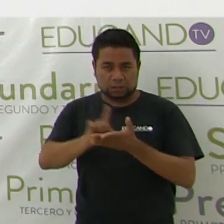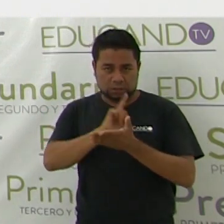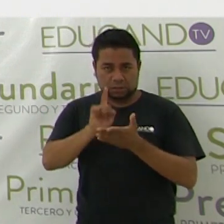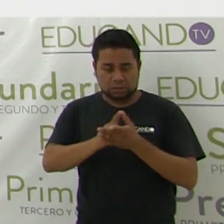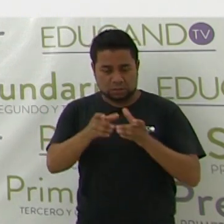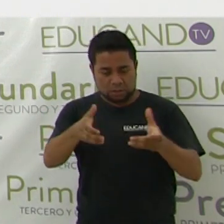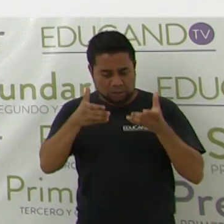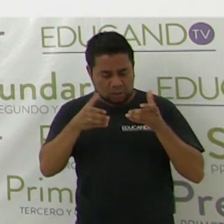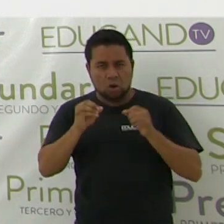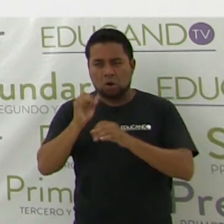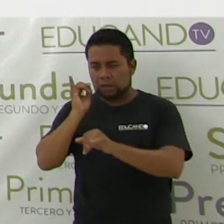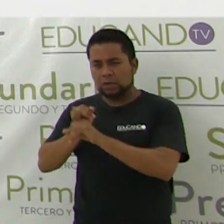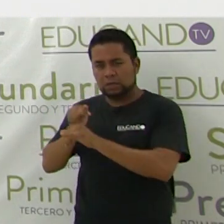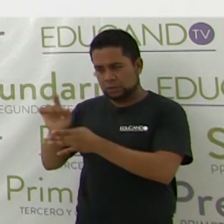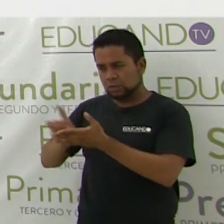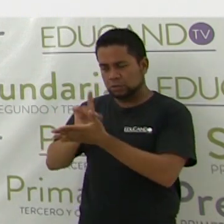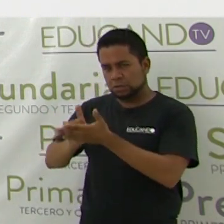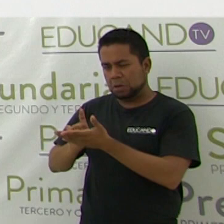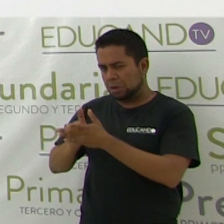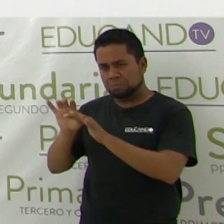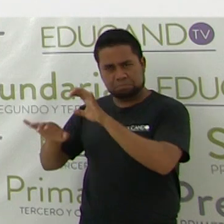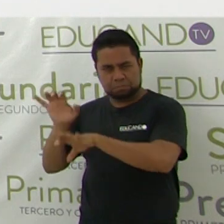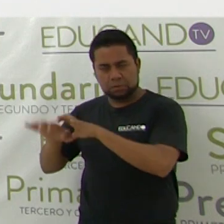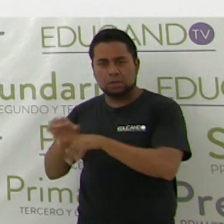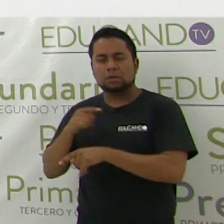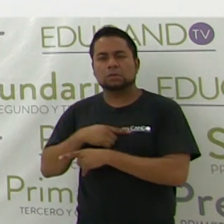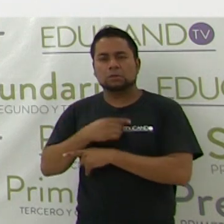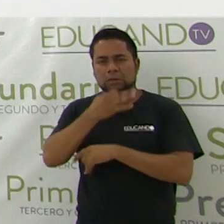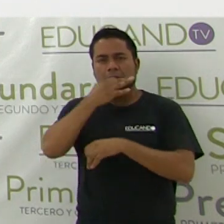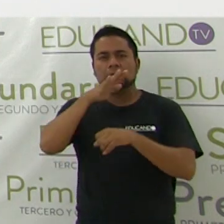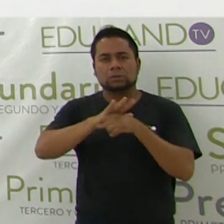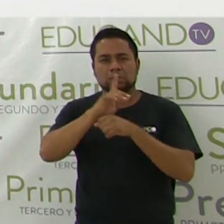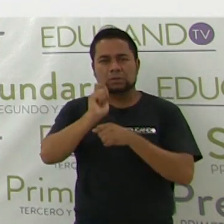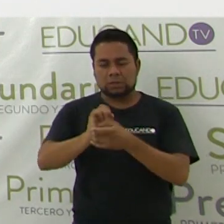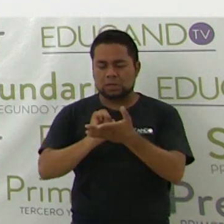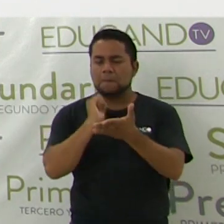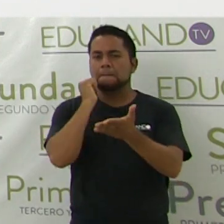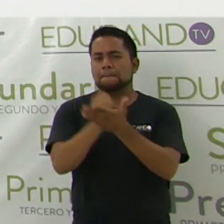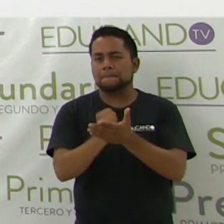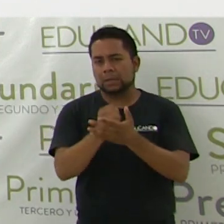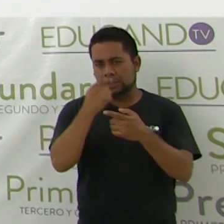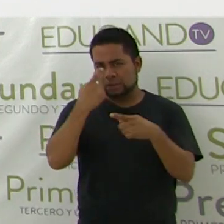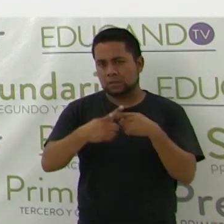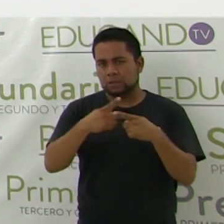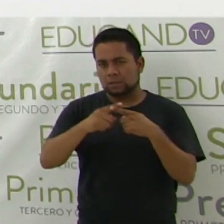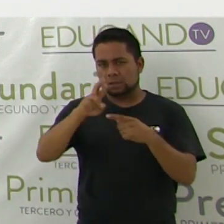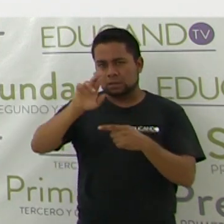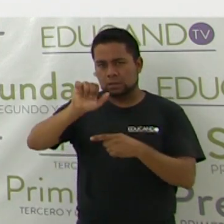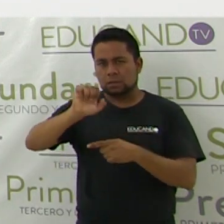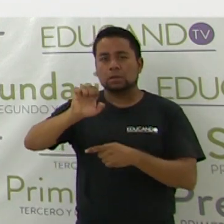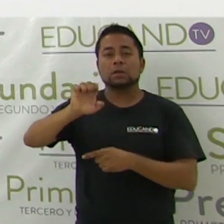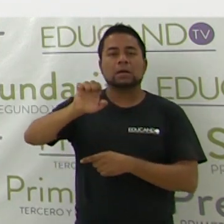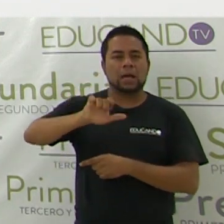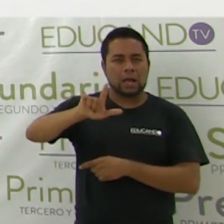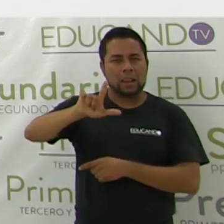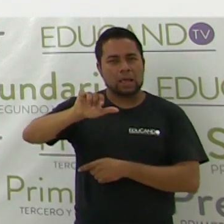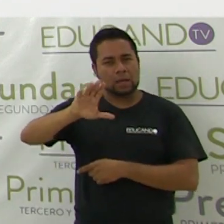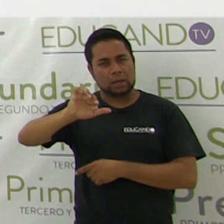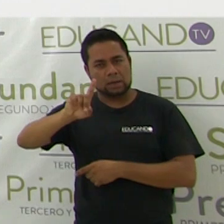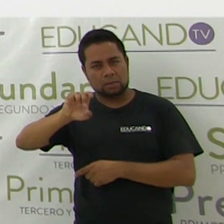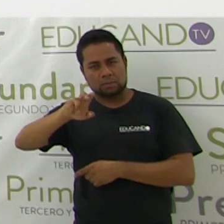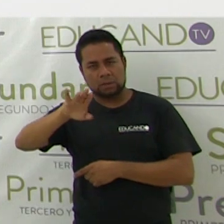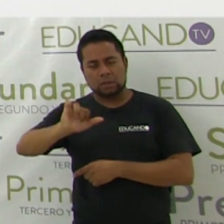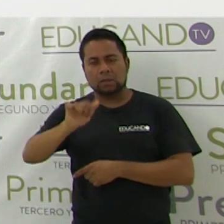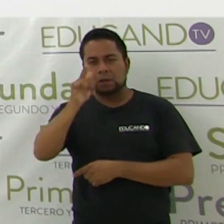diccionario electrónico. Les quiero decir que este libro está editado por la Real Academia de la Lengua Española. Y